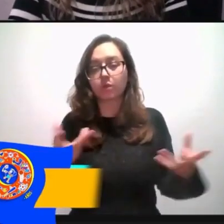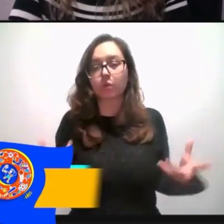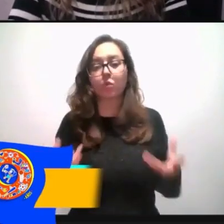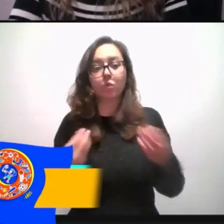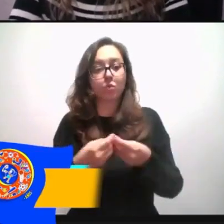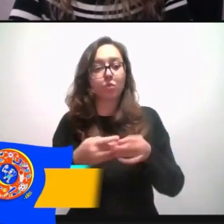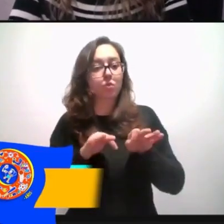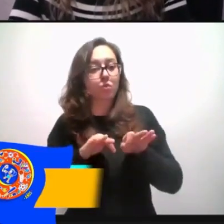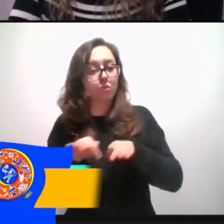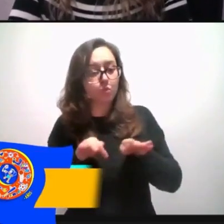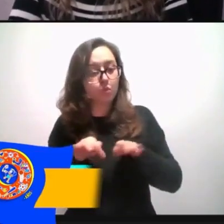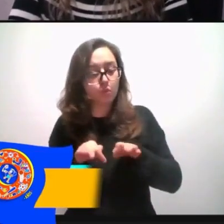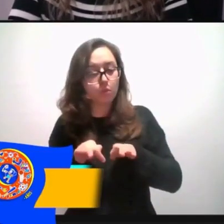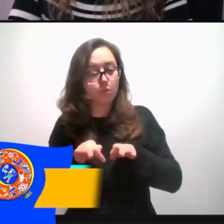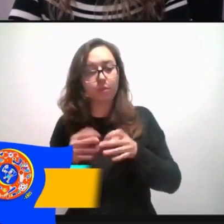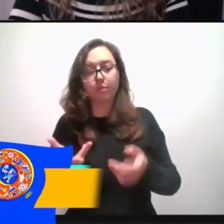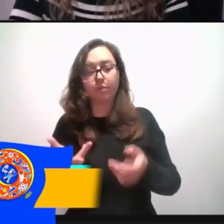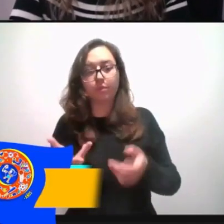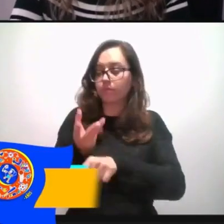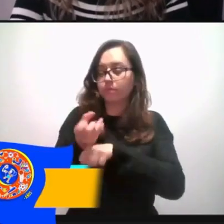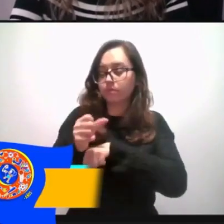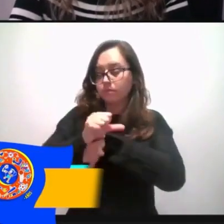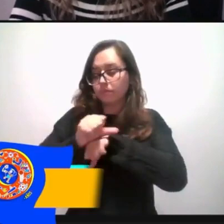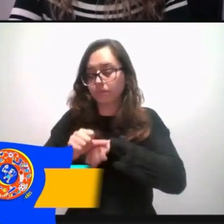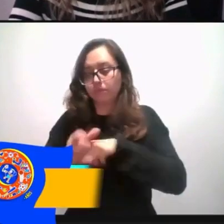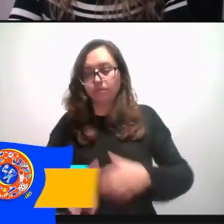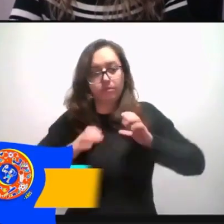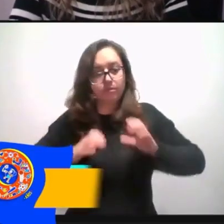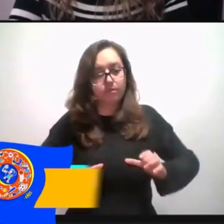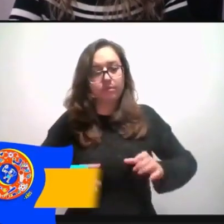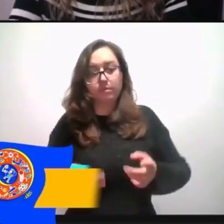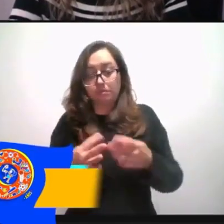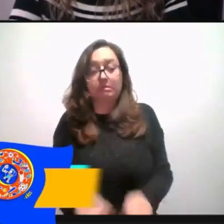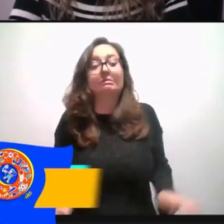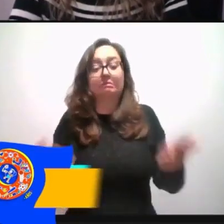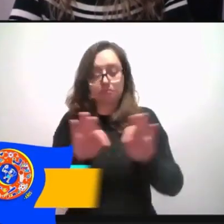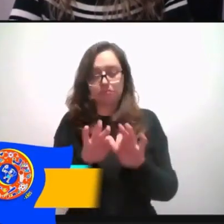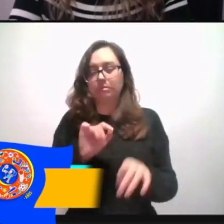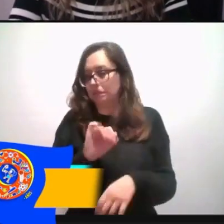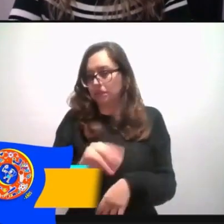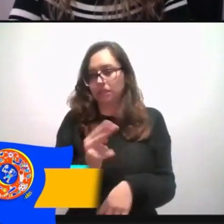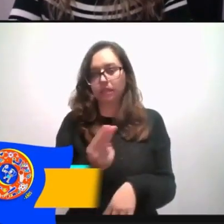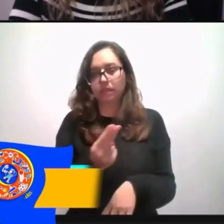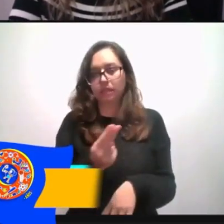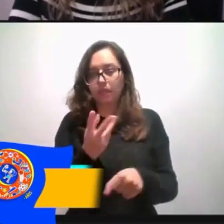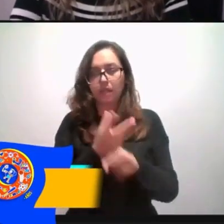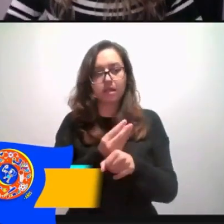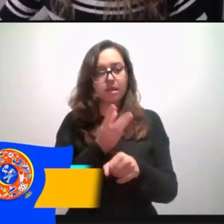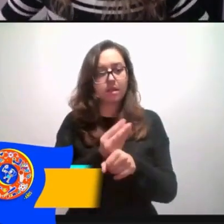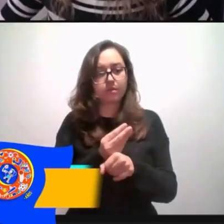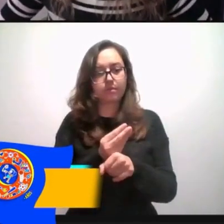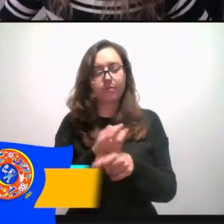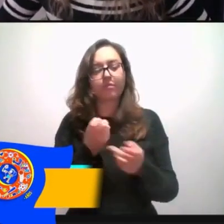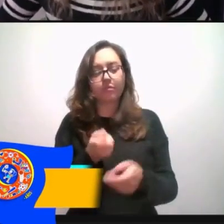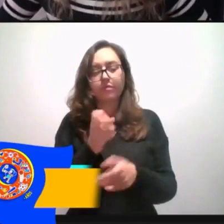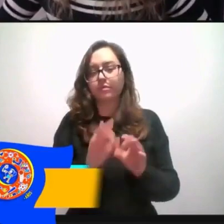para la reconstrucción física, que es muy importante y que sabemos que esto va a marcar también la vida de